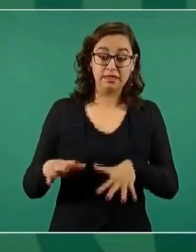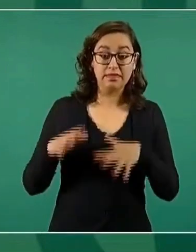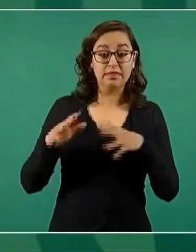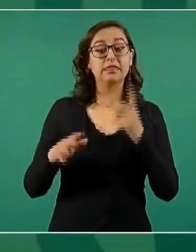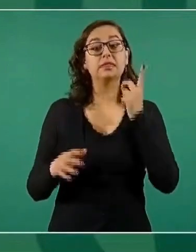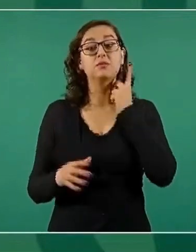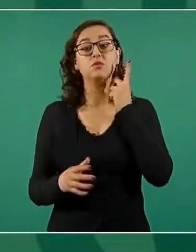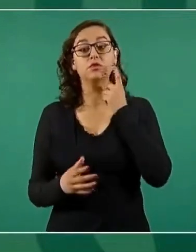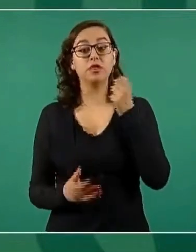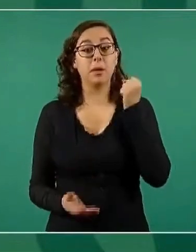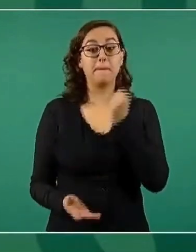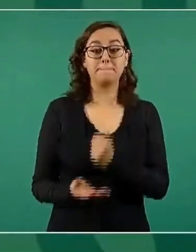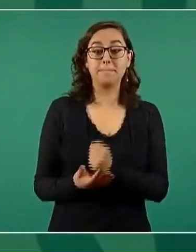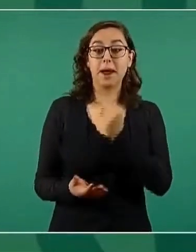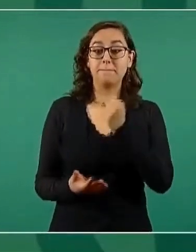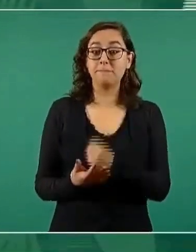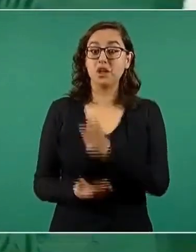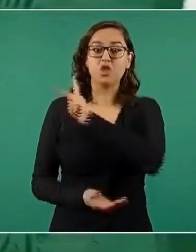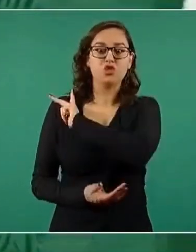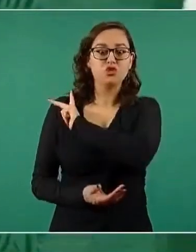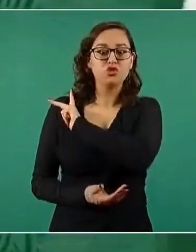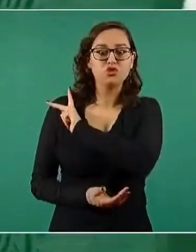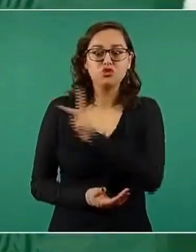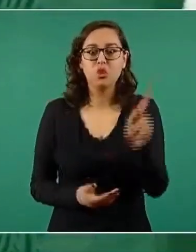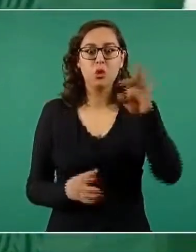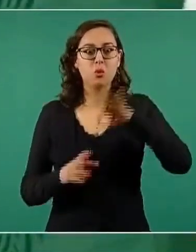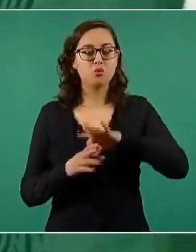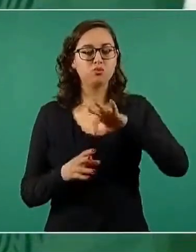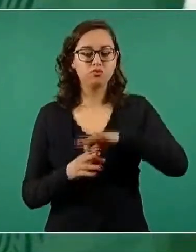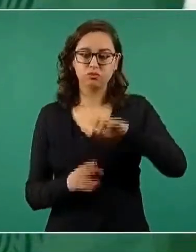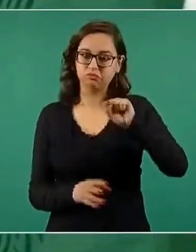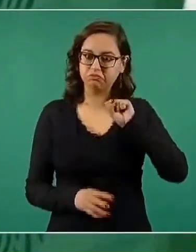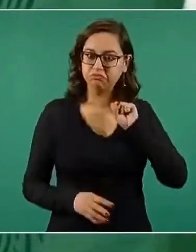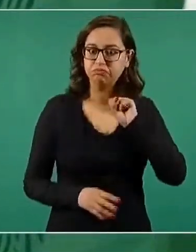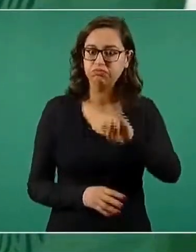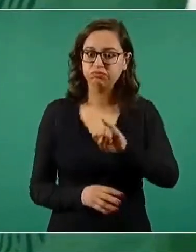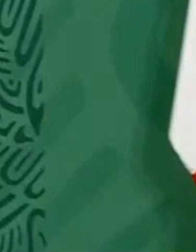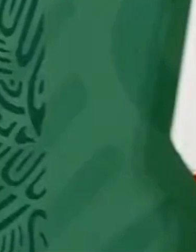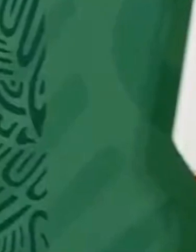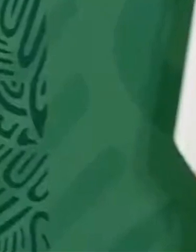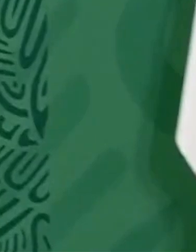se autorizó por unanimidad.